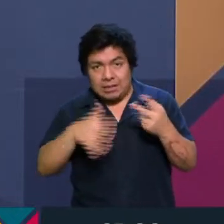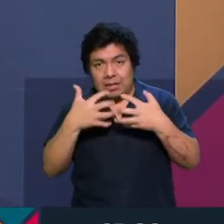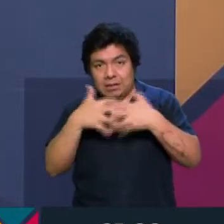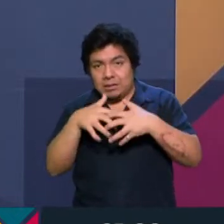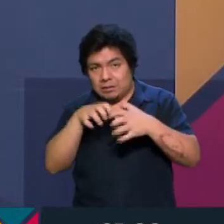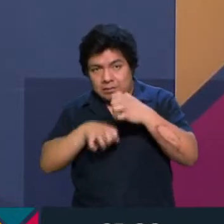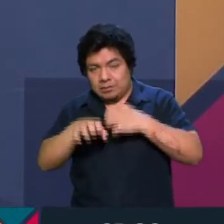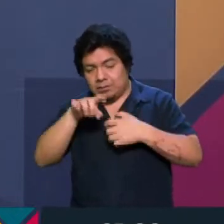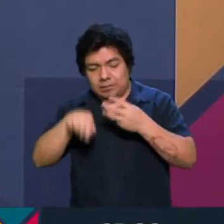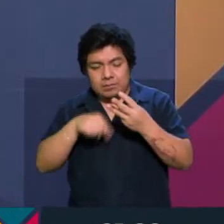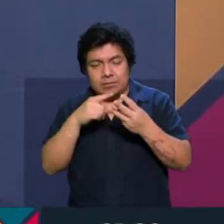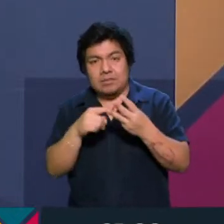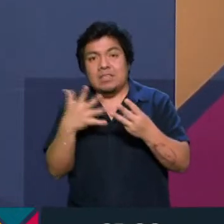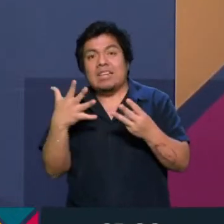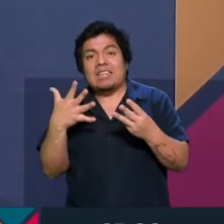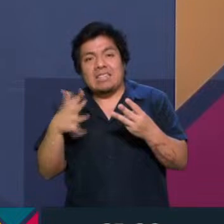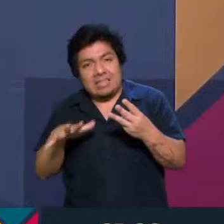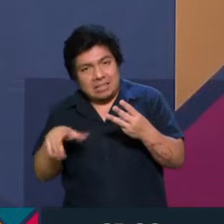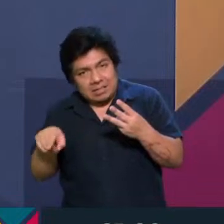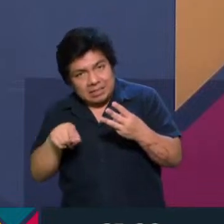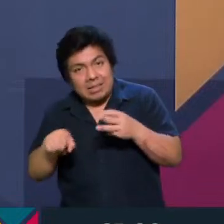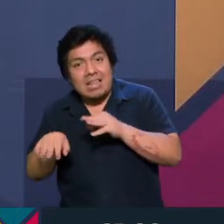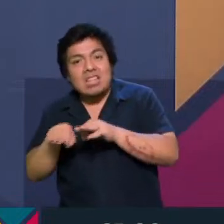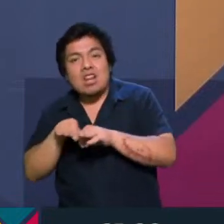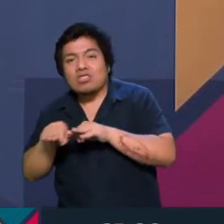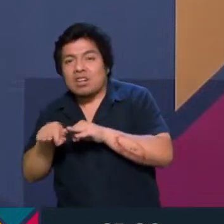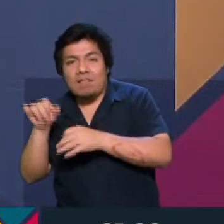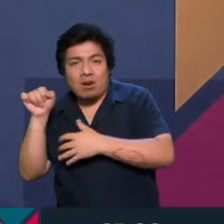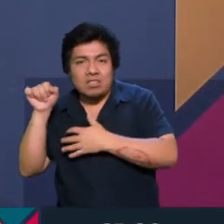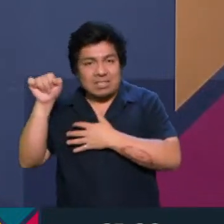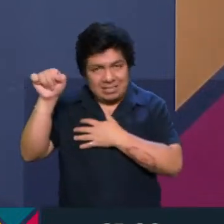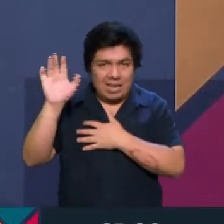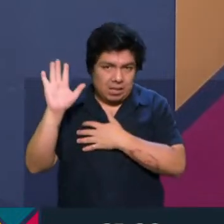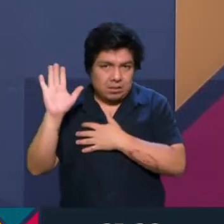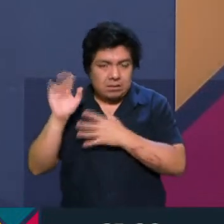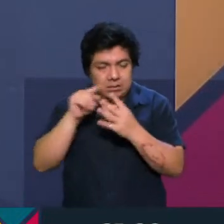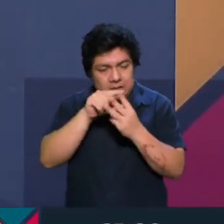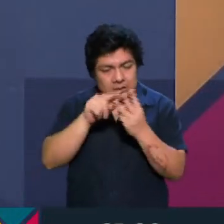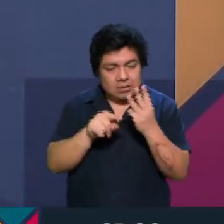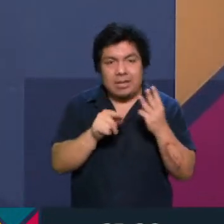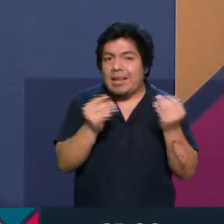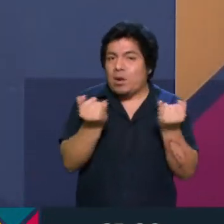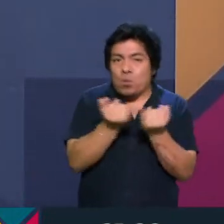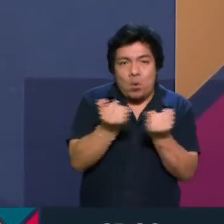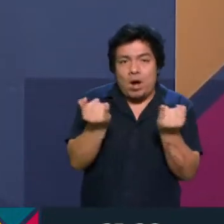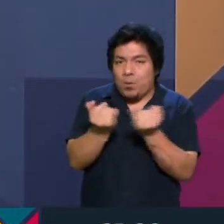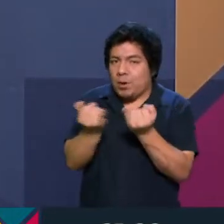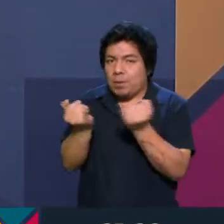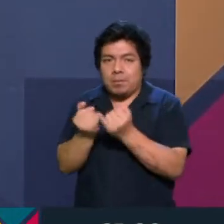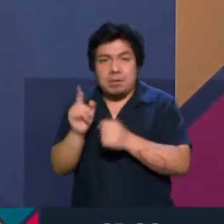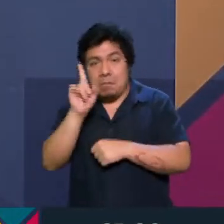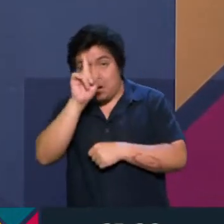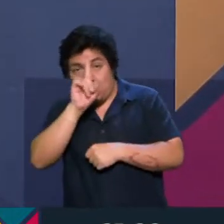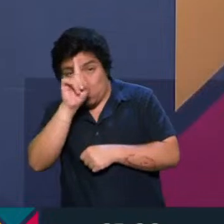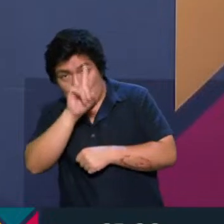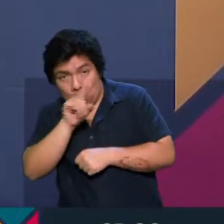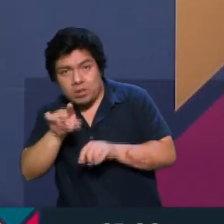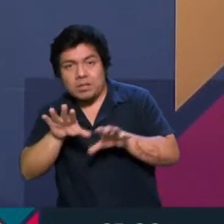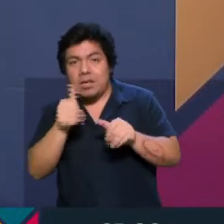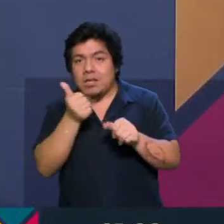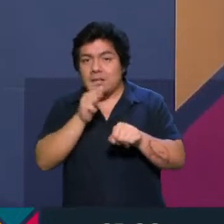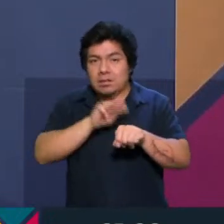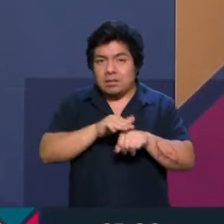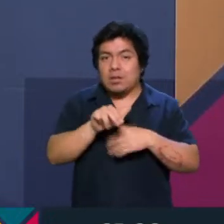empresarial y 10 personas representantes de los trabajadores, sindicatos, por ejemplo. Igual el Consejo de Administración, que está conformado por